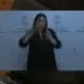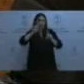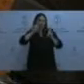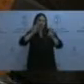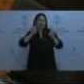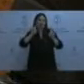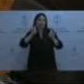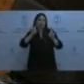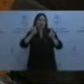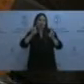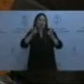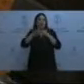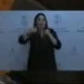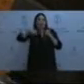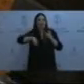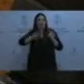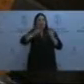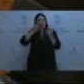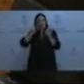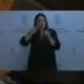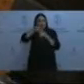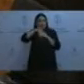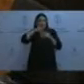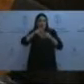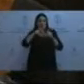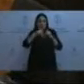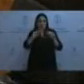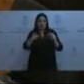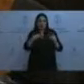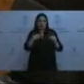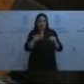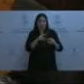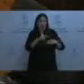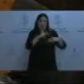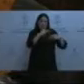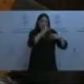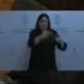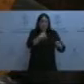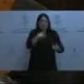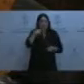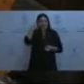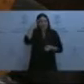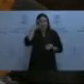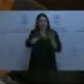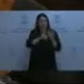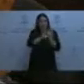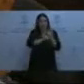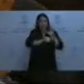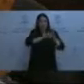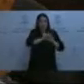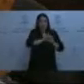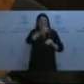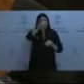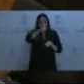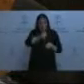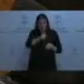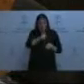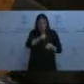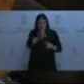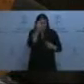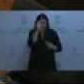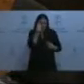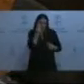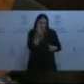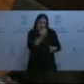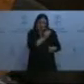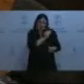docente del Principado de Asturias. Le dije que tenía constancia de que se estaba cumpliendo el decreto. Hoy me pregunta, creo que me